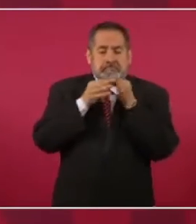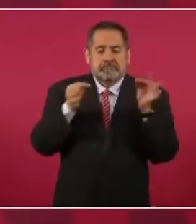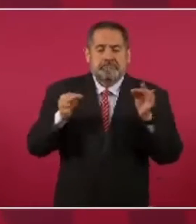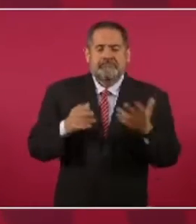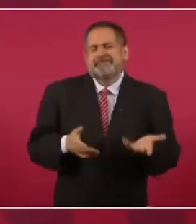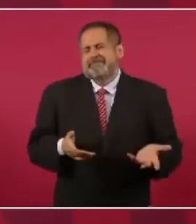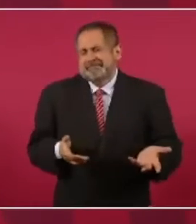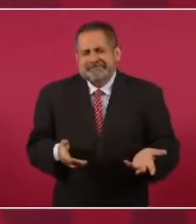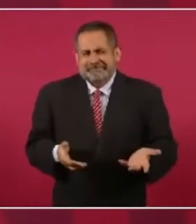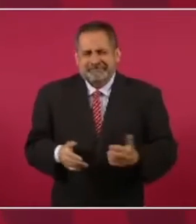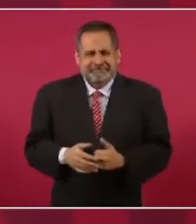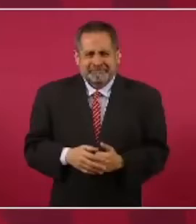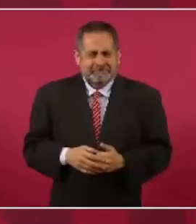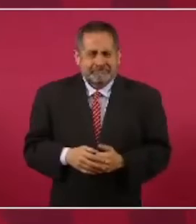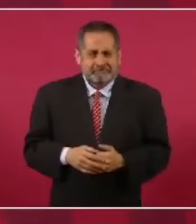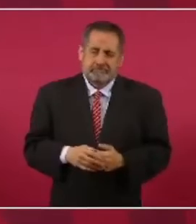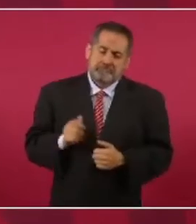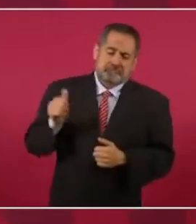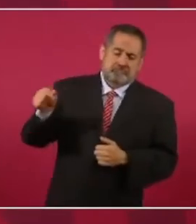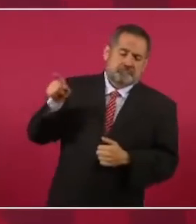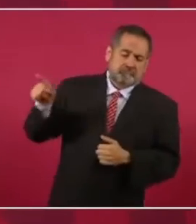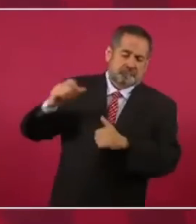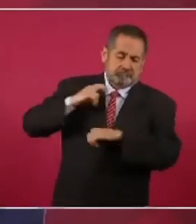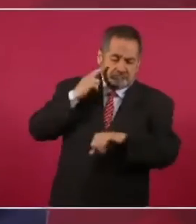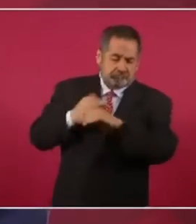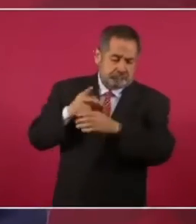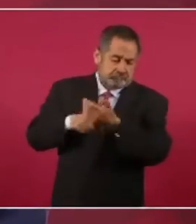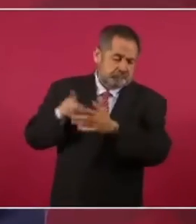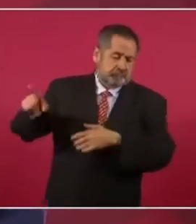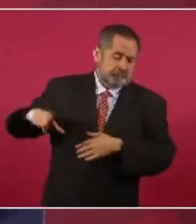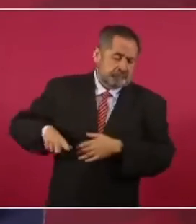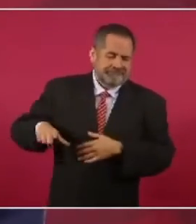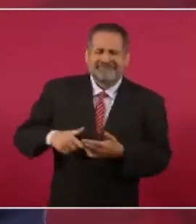pues eso que le corresponda a los políticos,